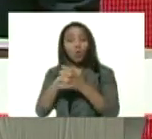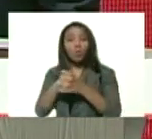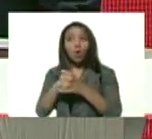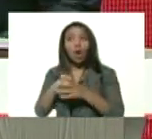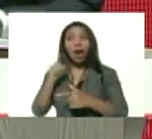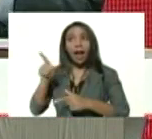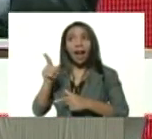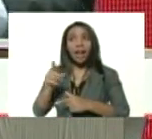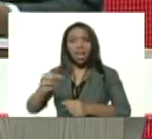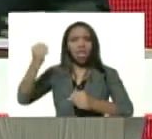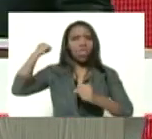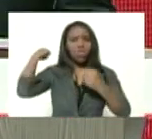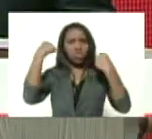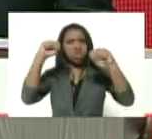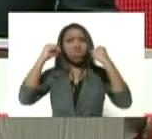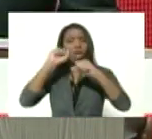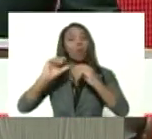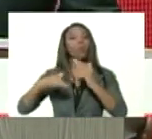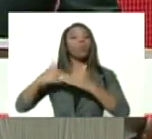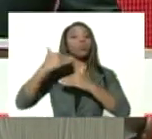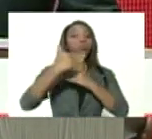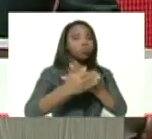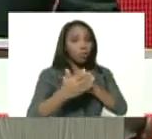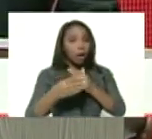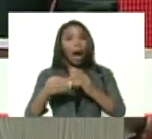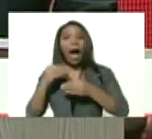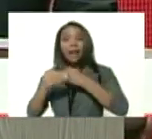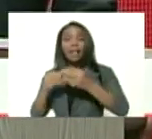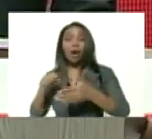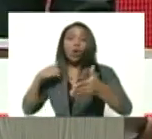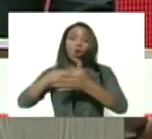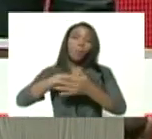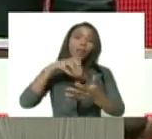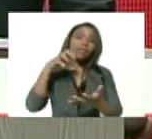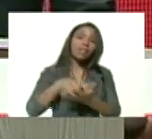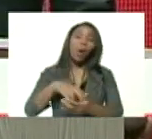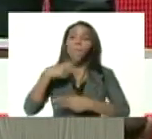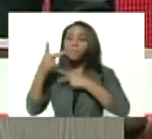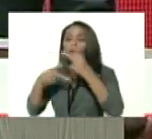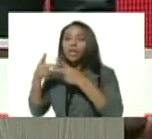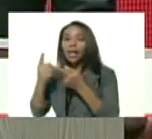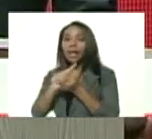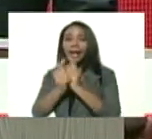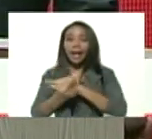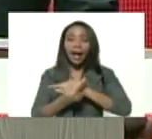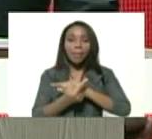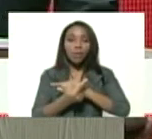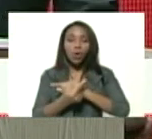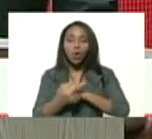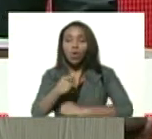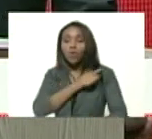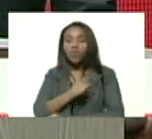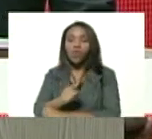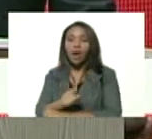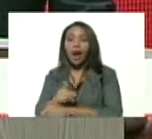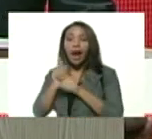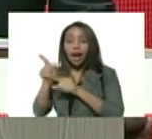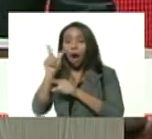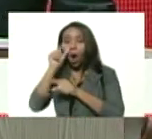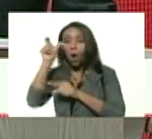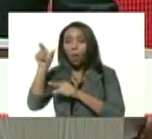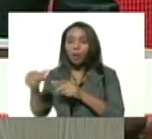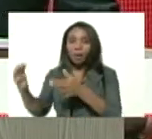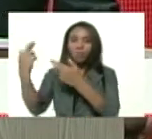estaba entrenando y que luego perpetrarían un golpe de Estado y una política de cambio de régimen, pues era él.